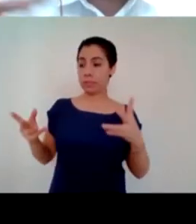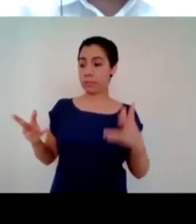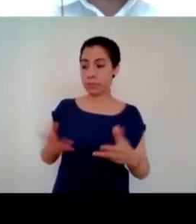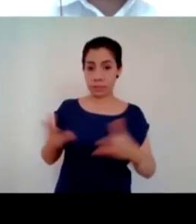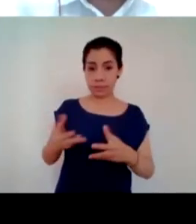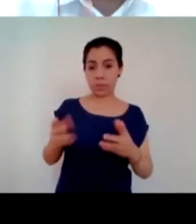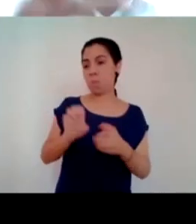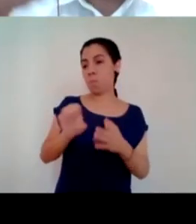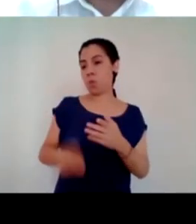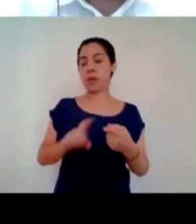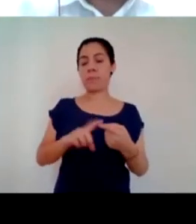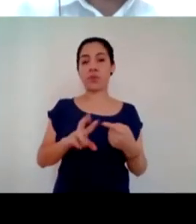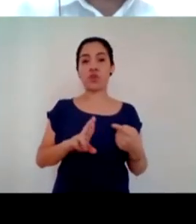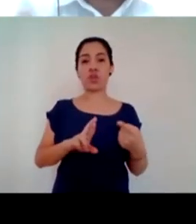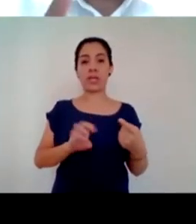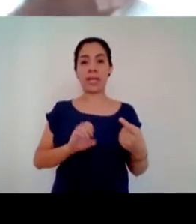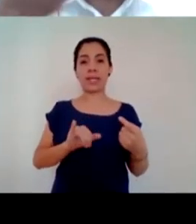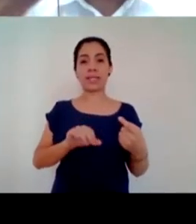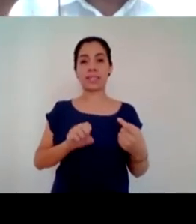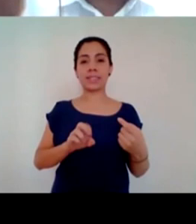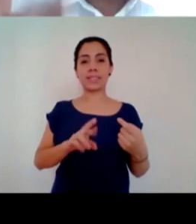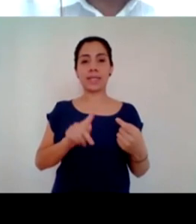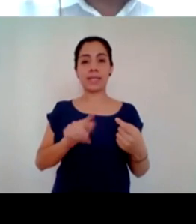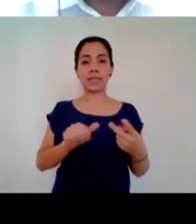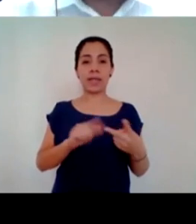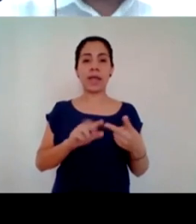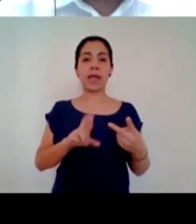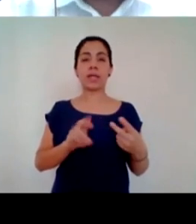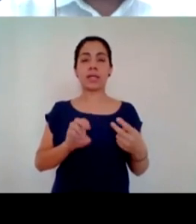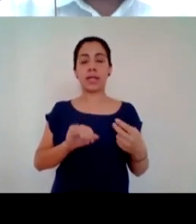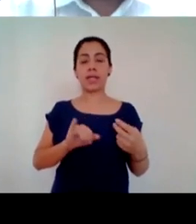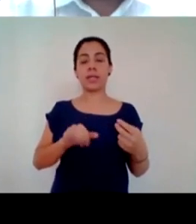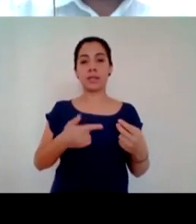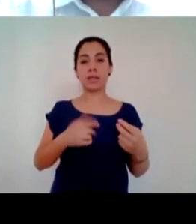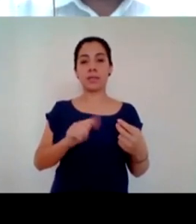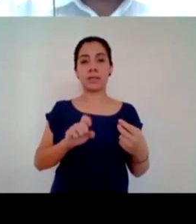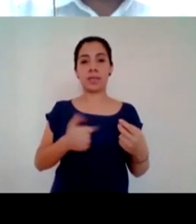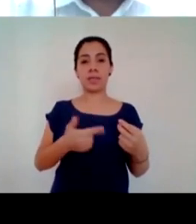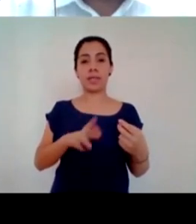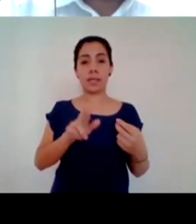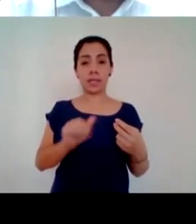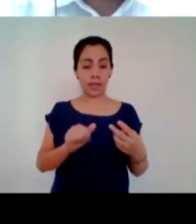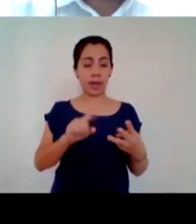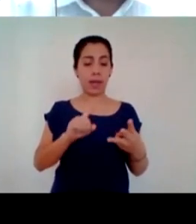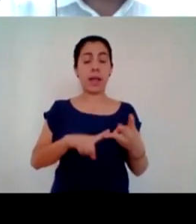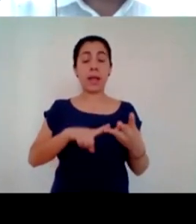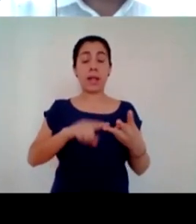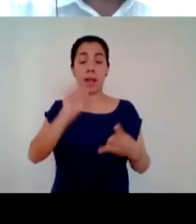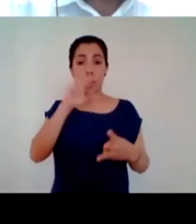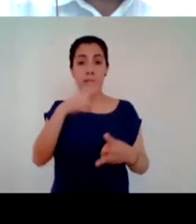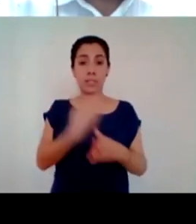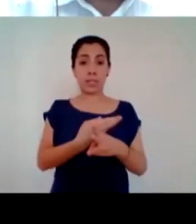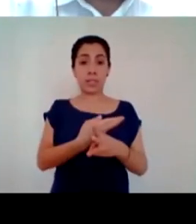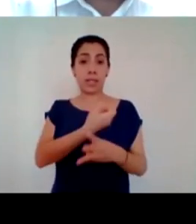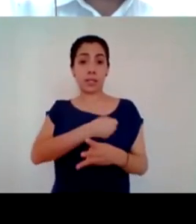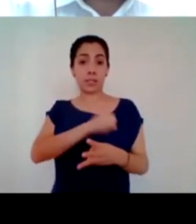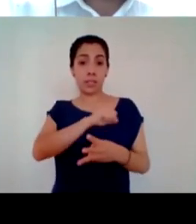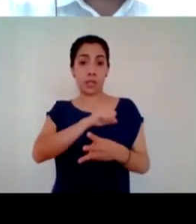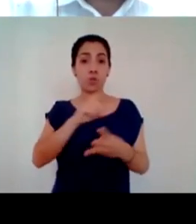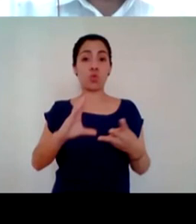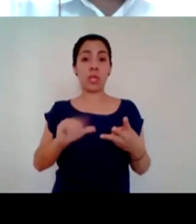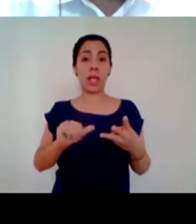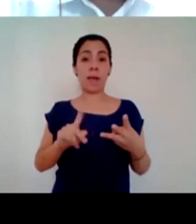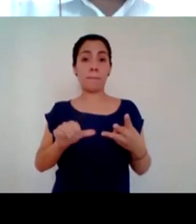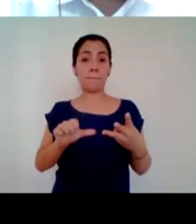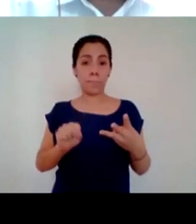Reinserta, de Reintegra, de otras asociaciones, de la propia Secretaría de Salud Federal, a través de los CAPAS,